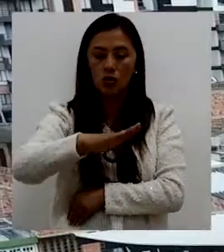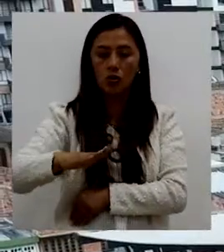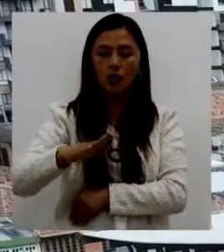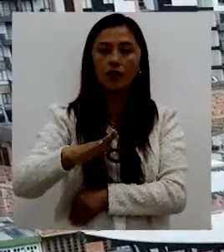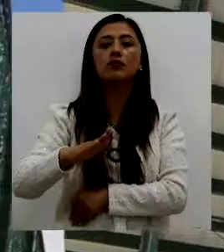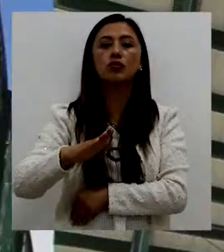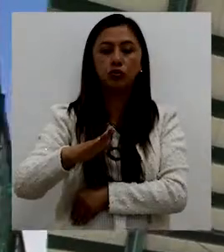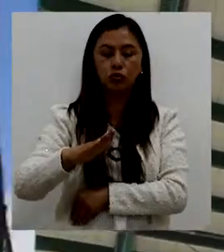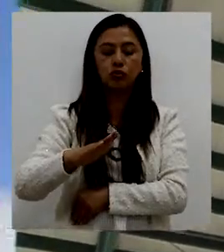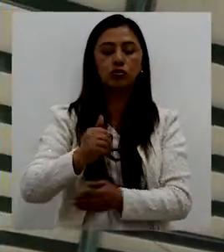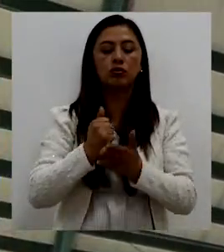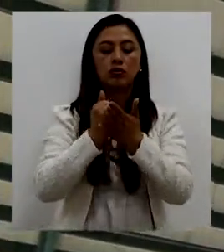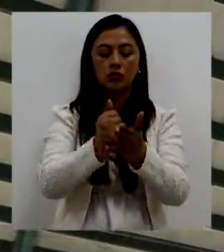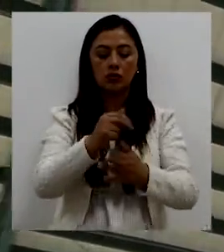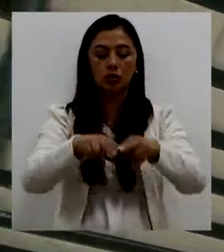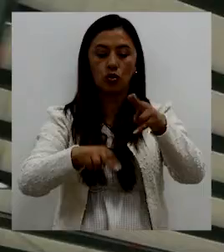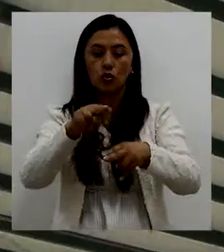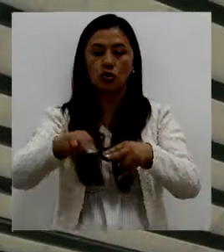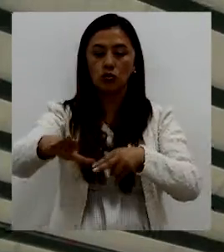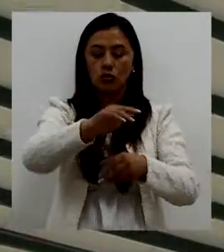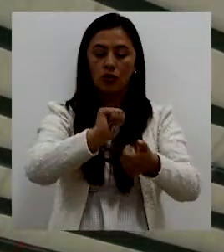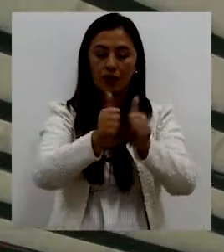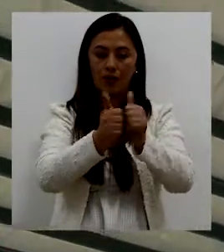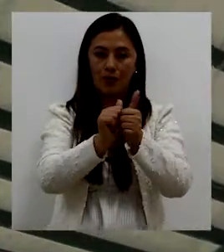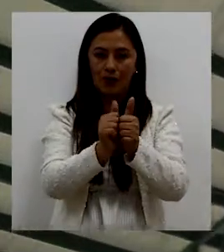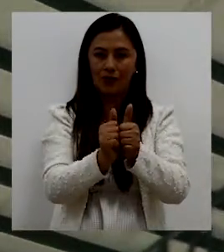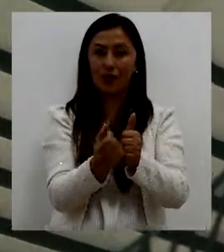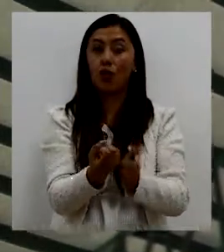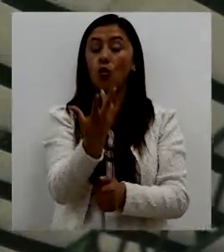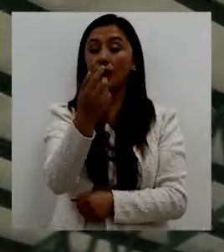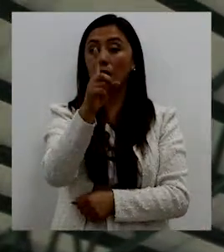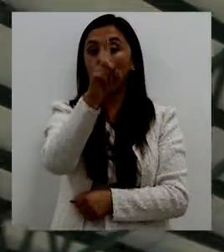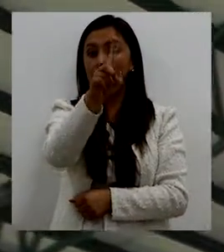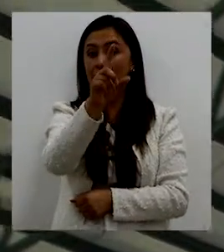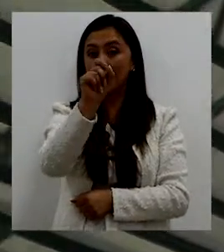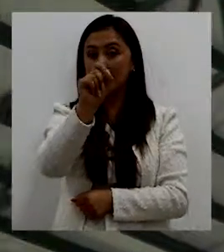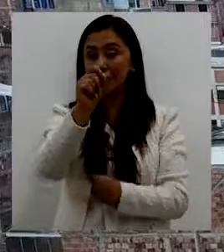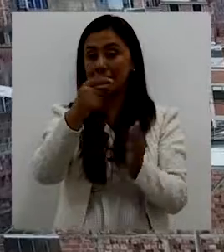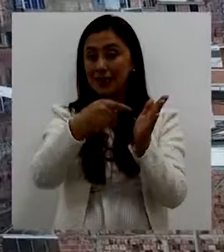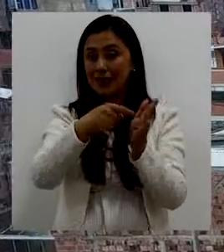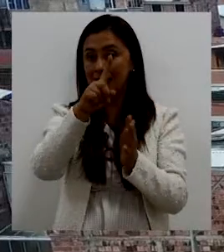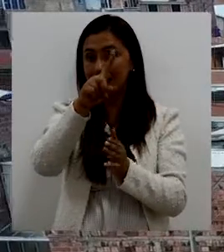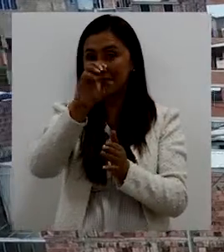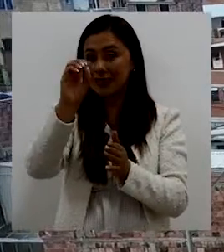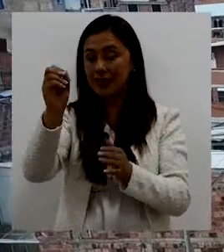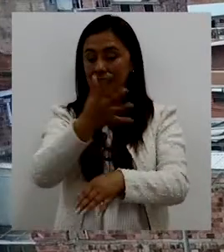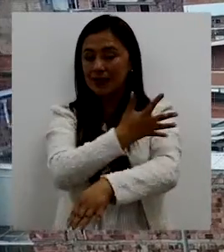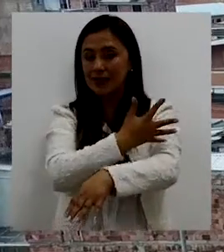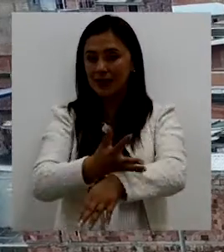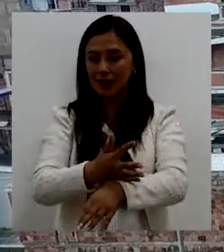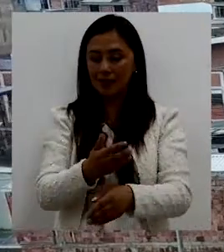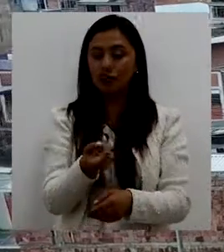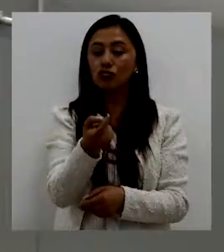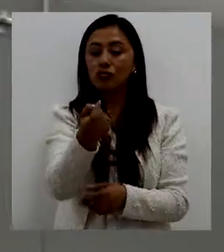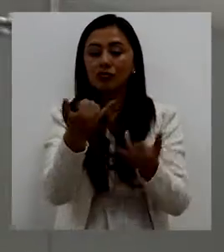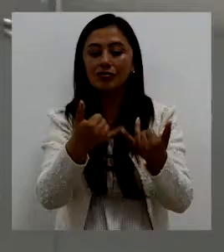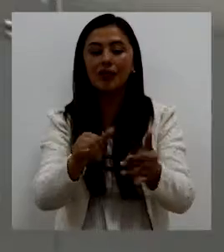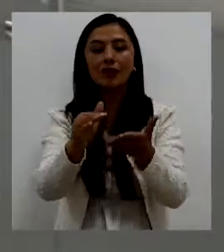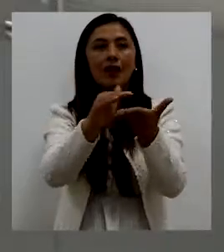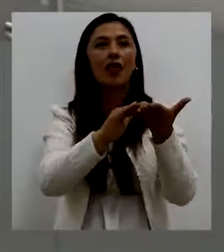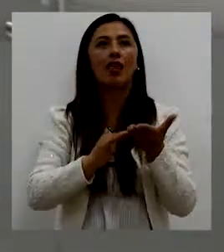una obra de 1.100 millones de pesos que ya se va a entregar a la comunidad en los próximos días, pero ya está